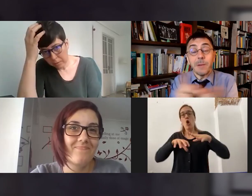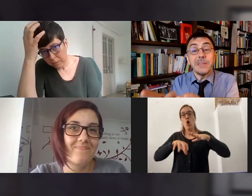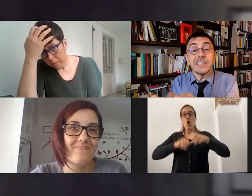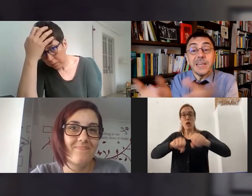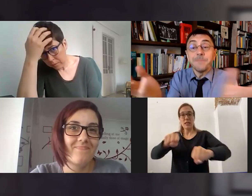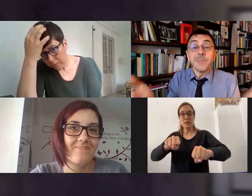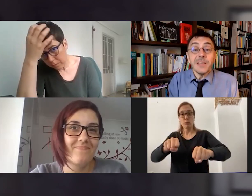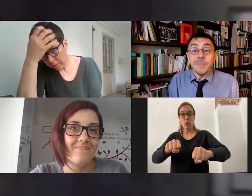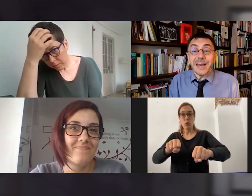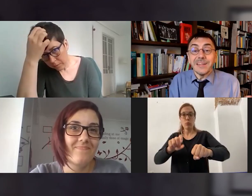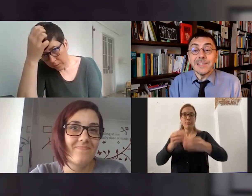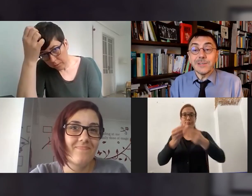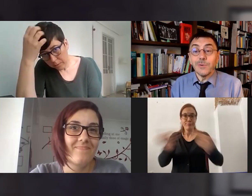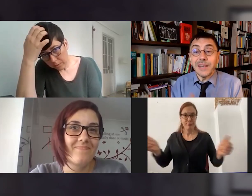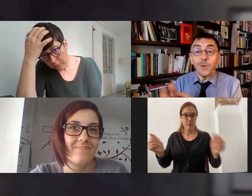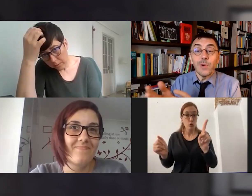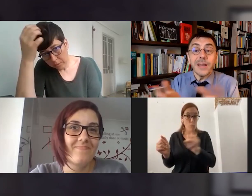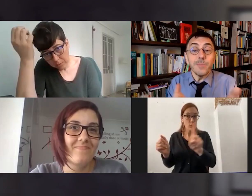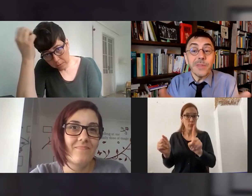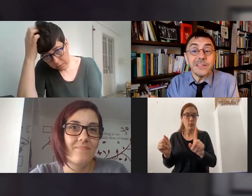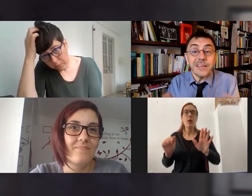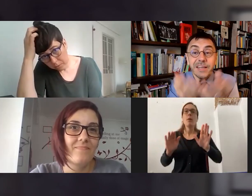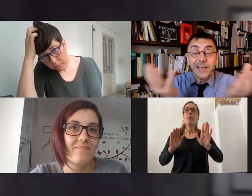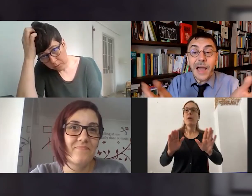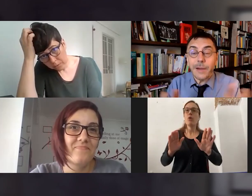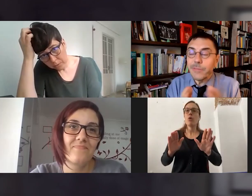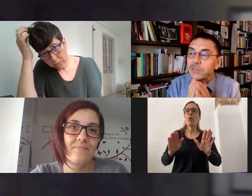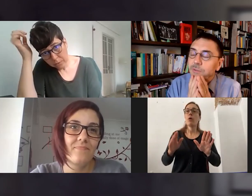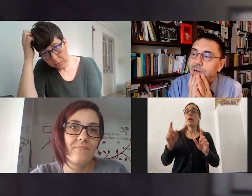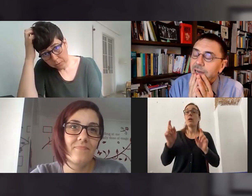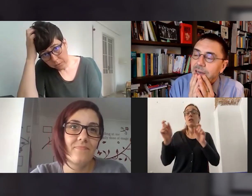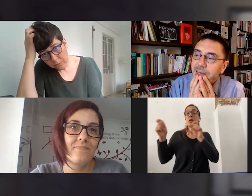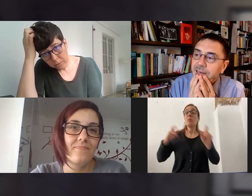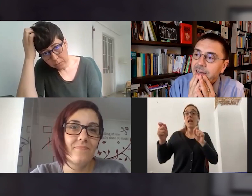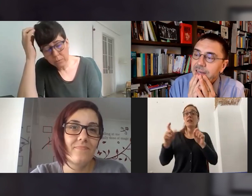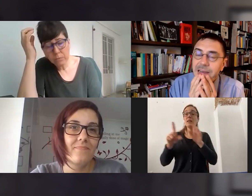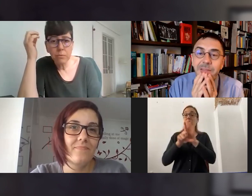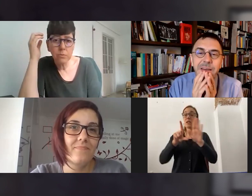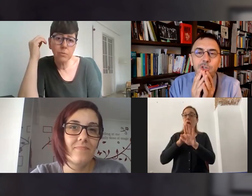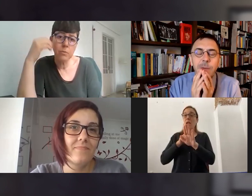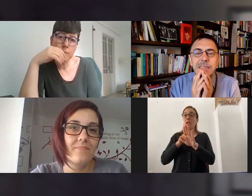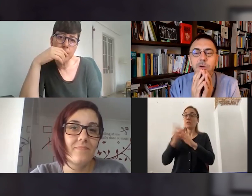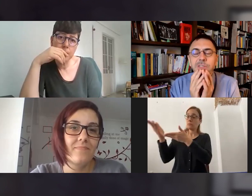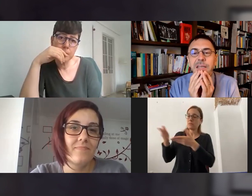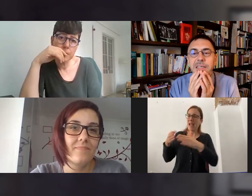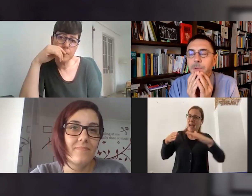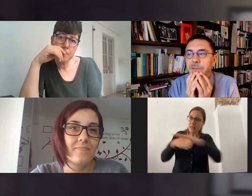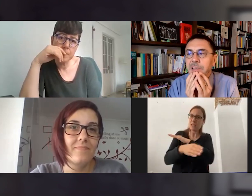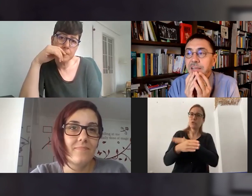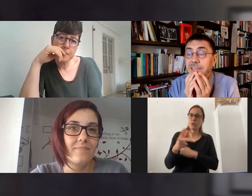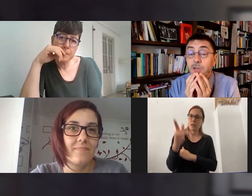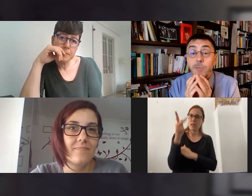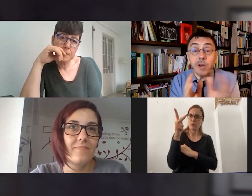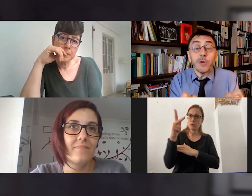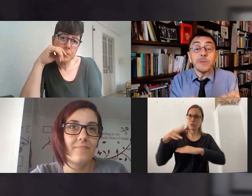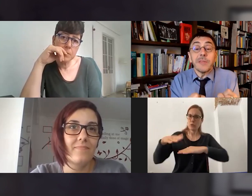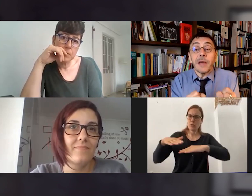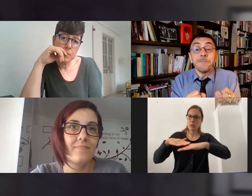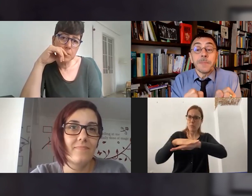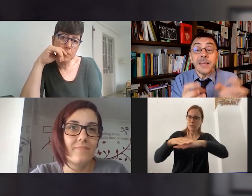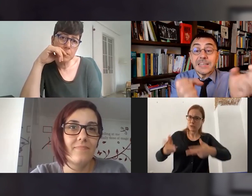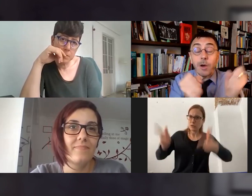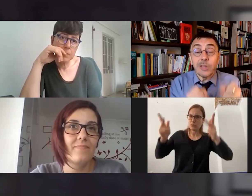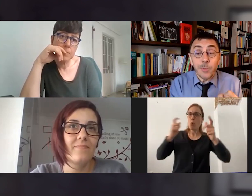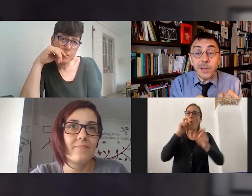pero permites que inmigrantes, ¿no? Irregulares puedan tener acceso a derechos básicos que les permiten ser seres humanos. Pero es